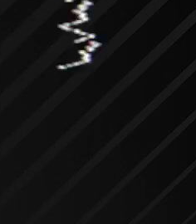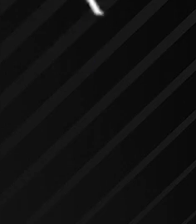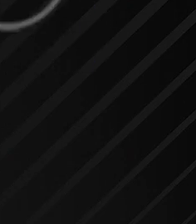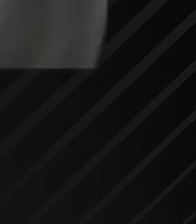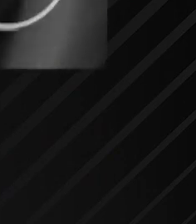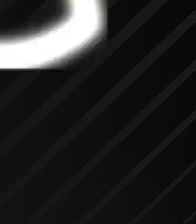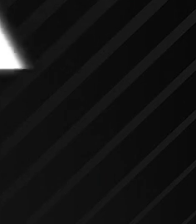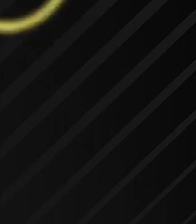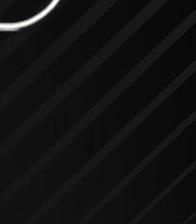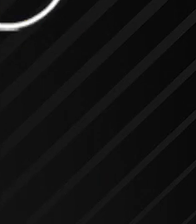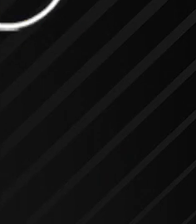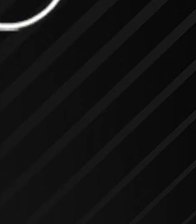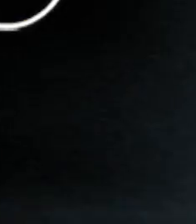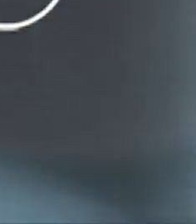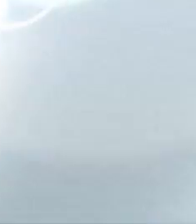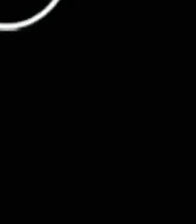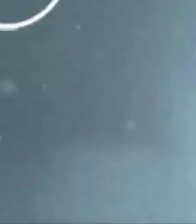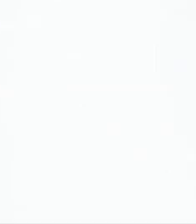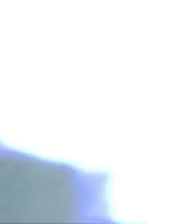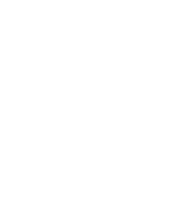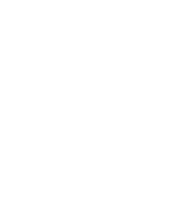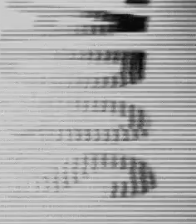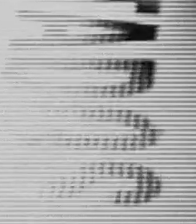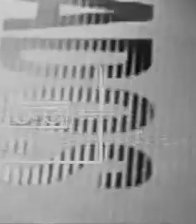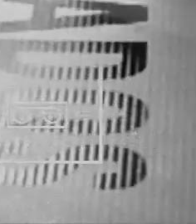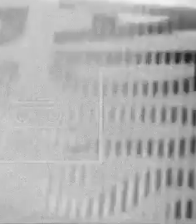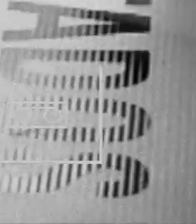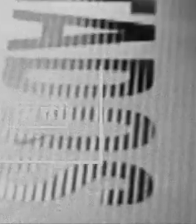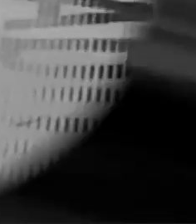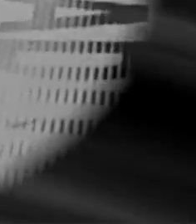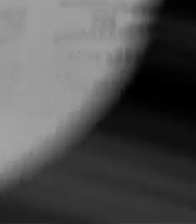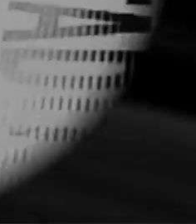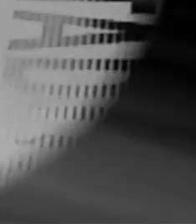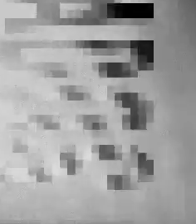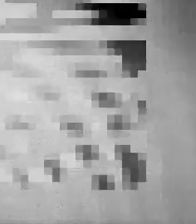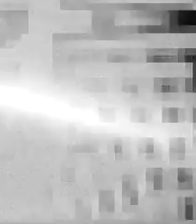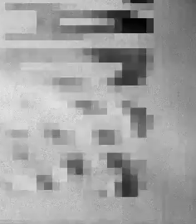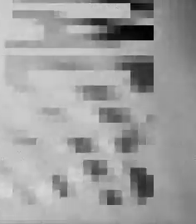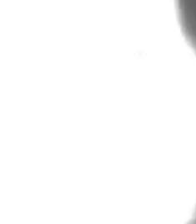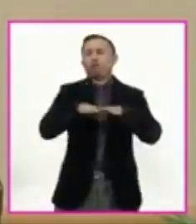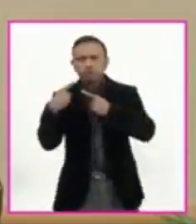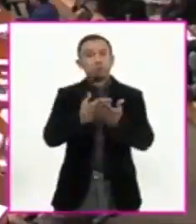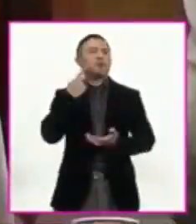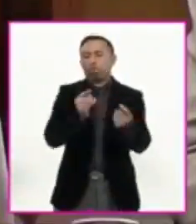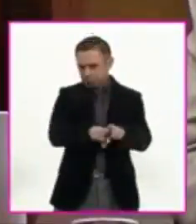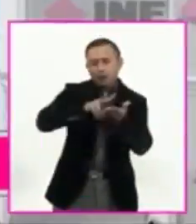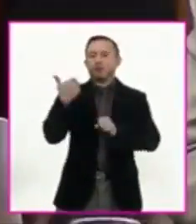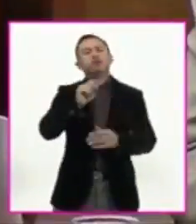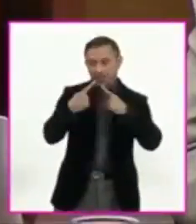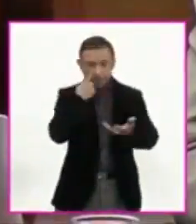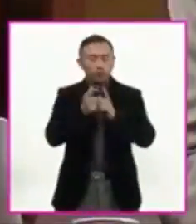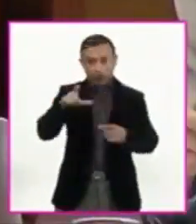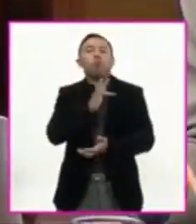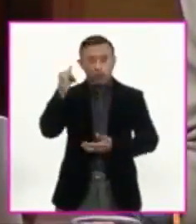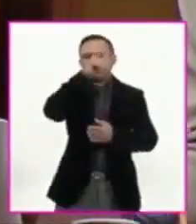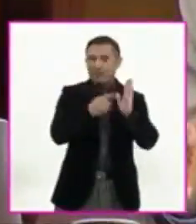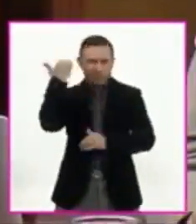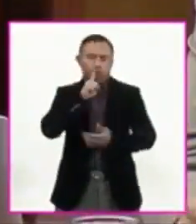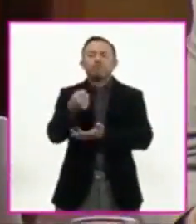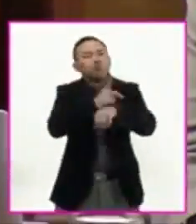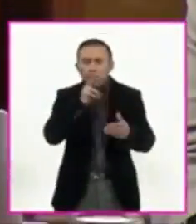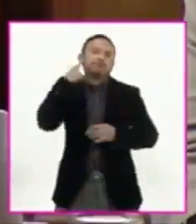no no esto es sufragio efectivo luego de que el instituto nacional